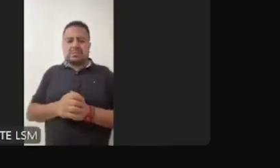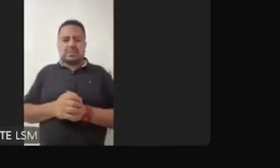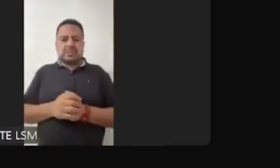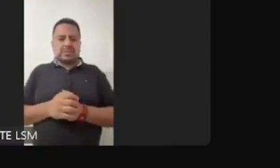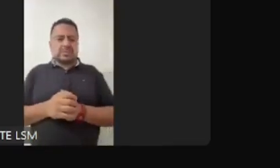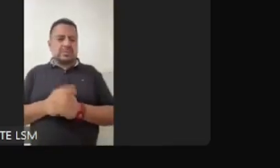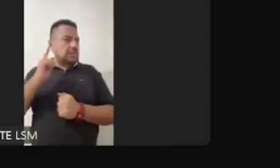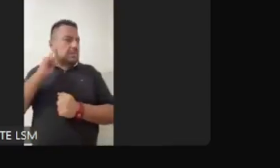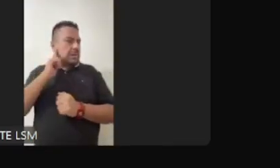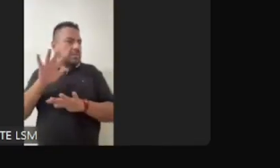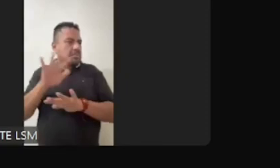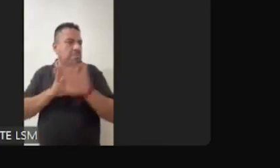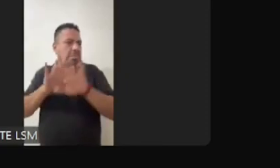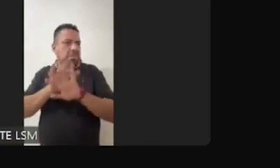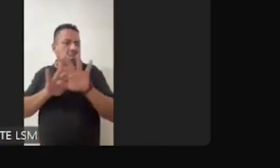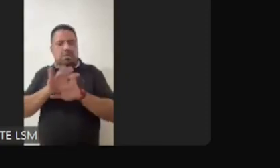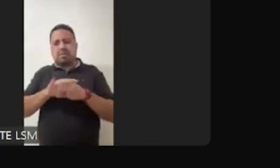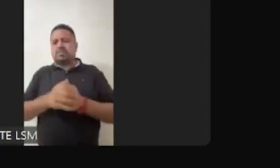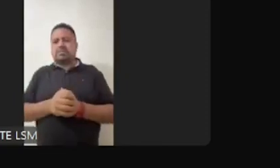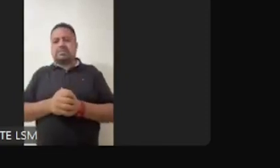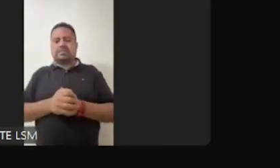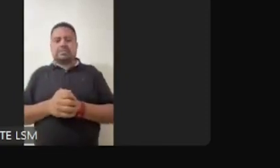esta al